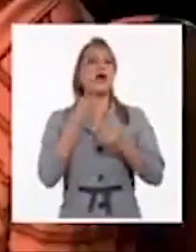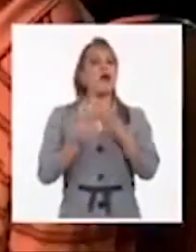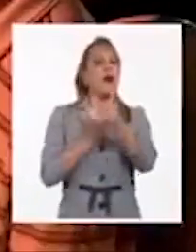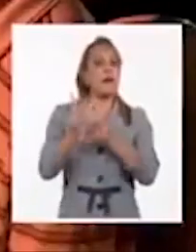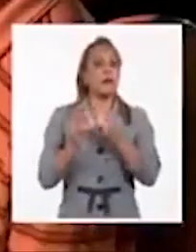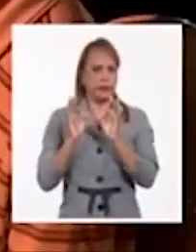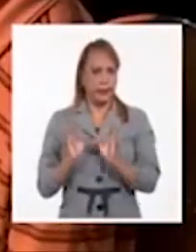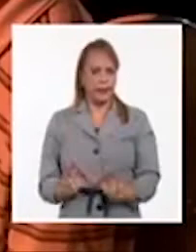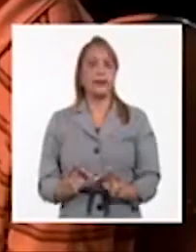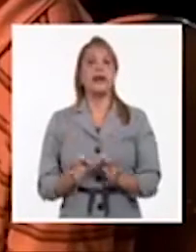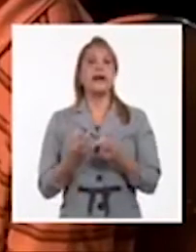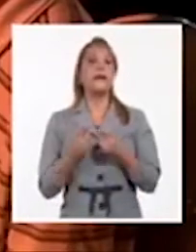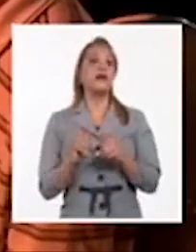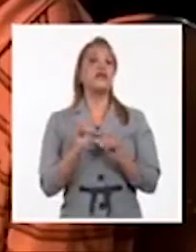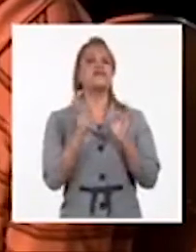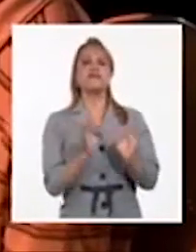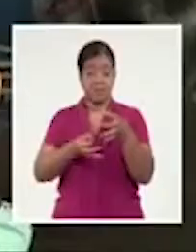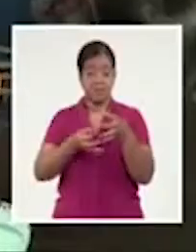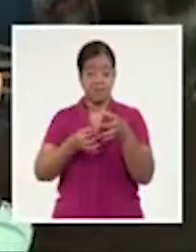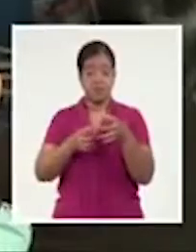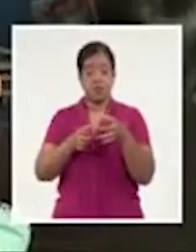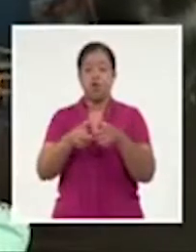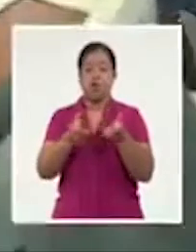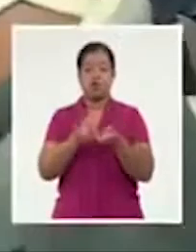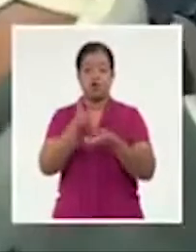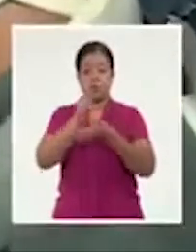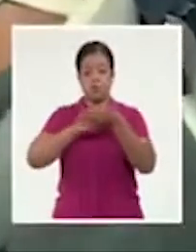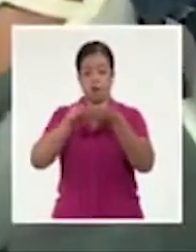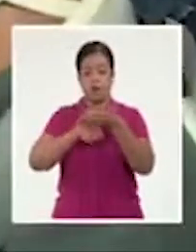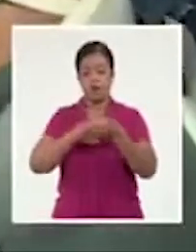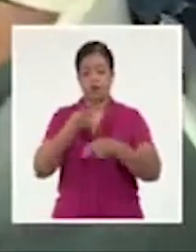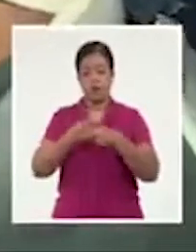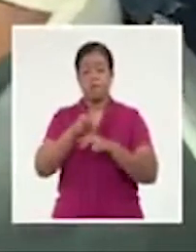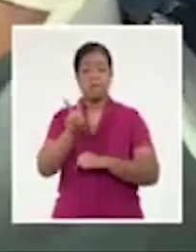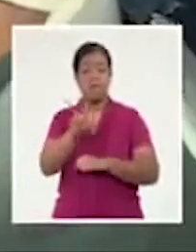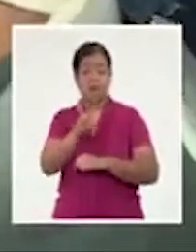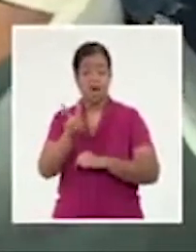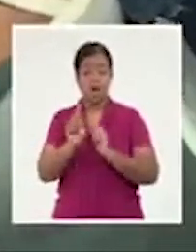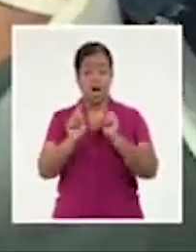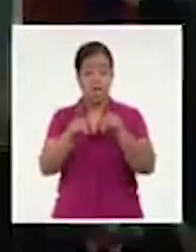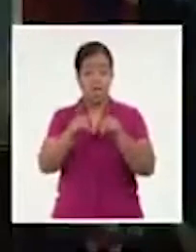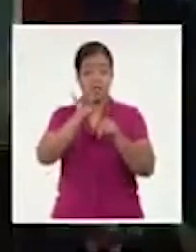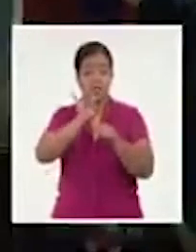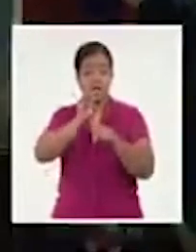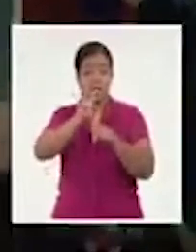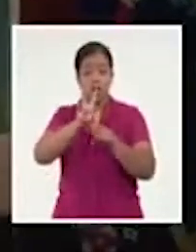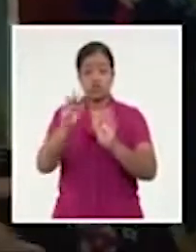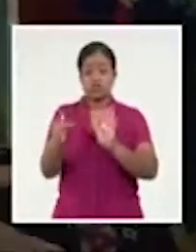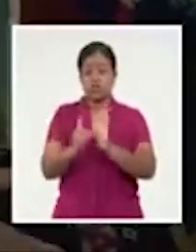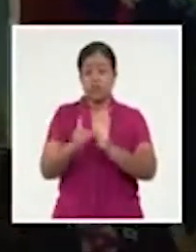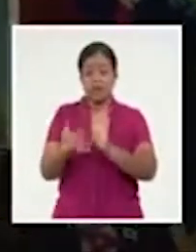en práctica fórmulas similares de participación popular masiva, lo que no impide que los grandes